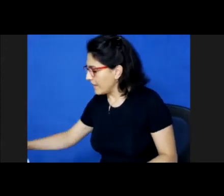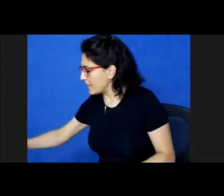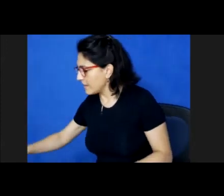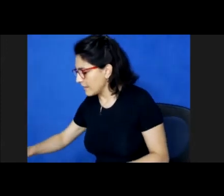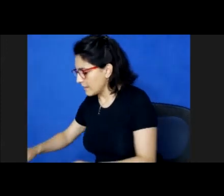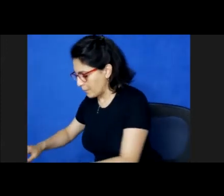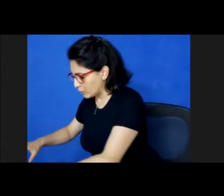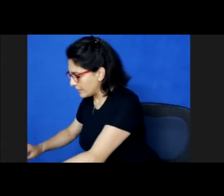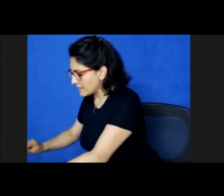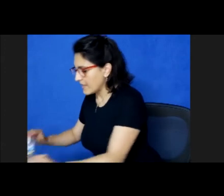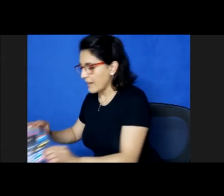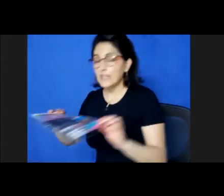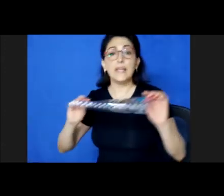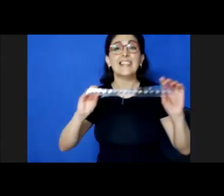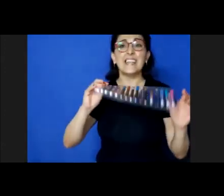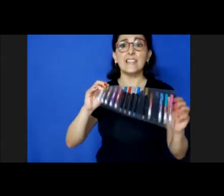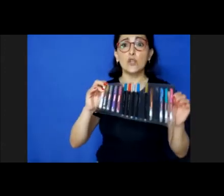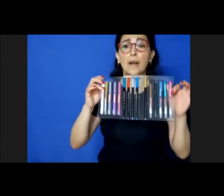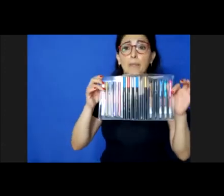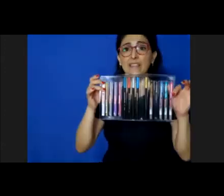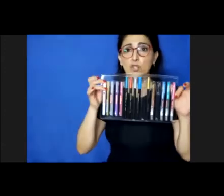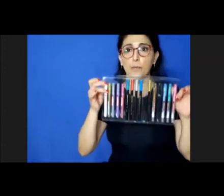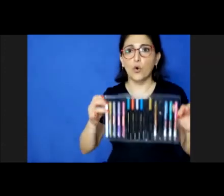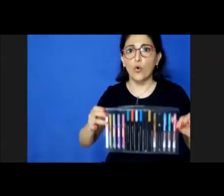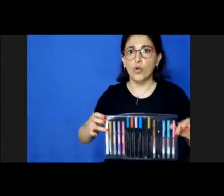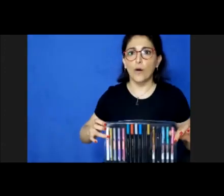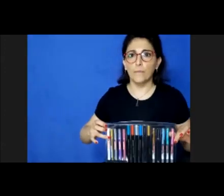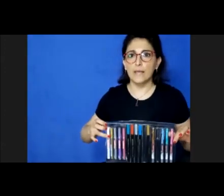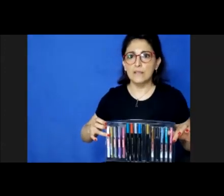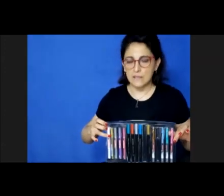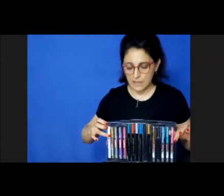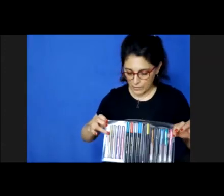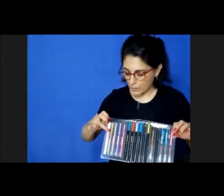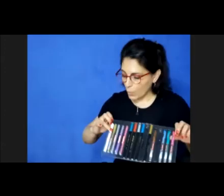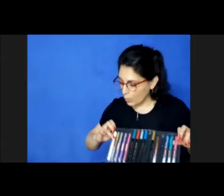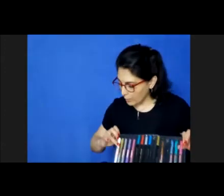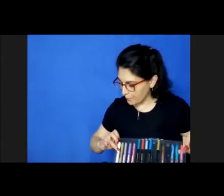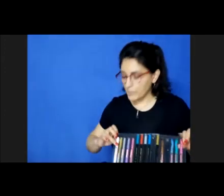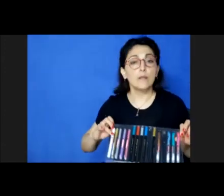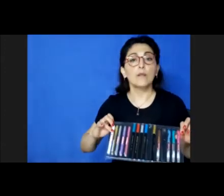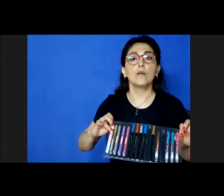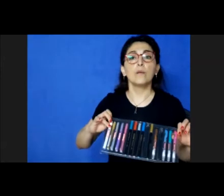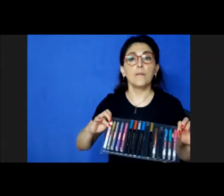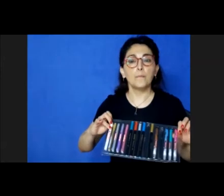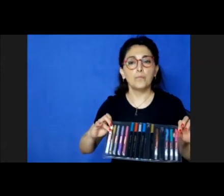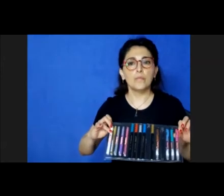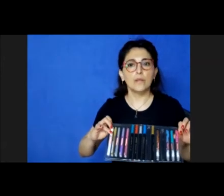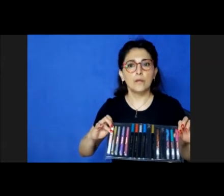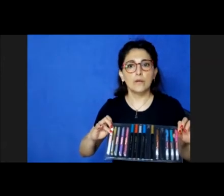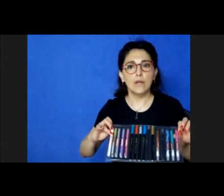de Erin, estas pinturitas divinas. Estas son para pintar sobre oscuro, ¿ves? Es también para nene, no es solo